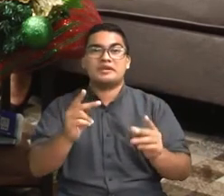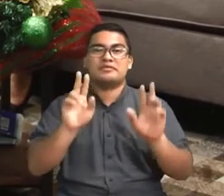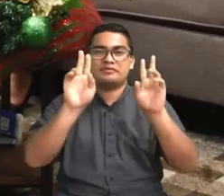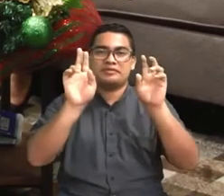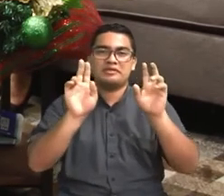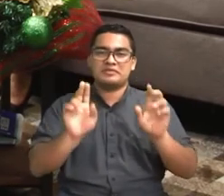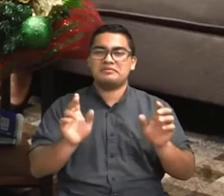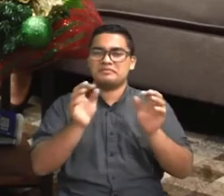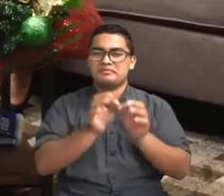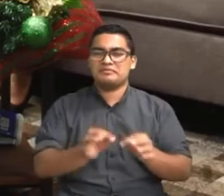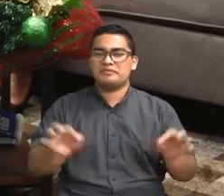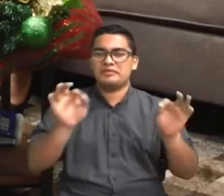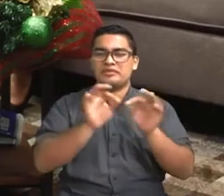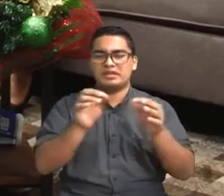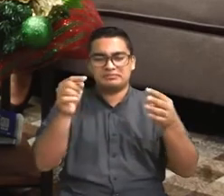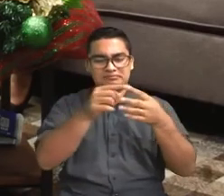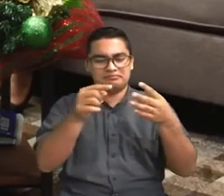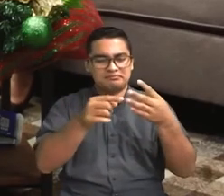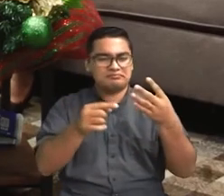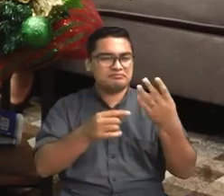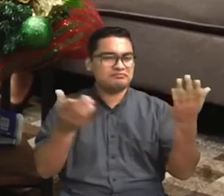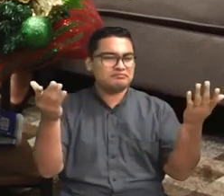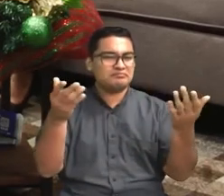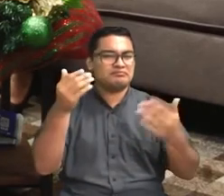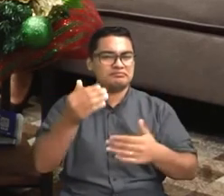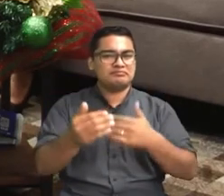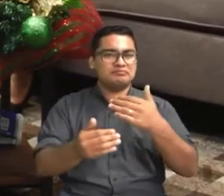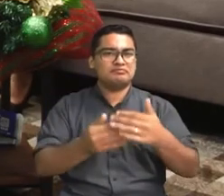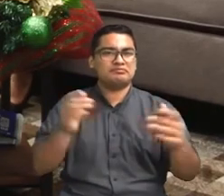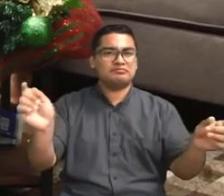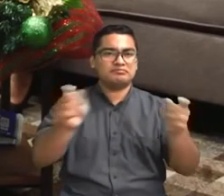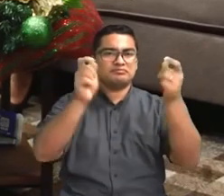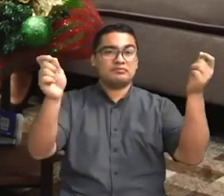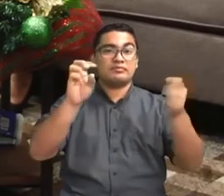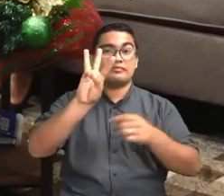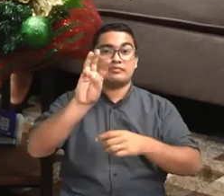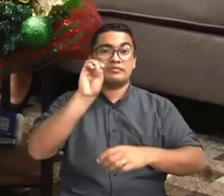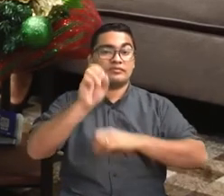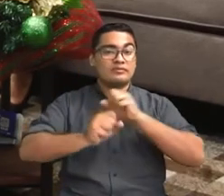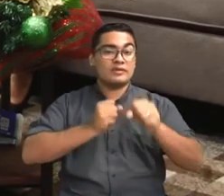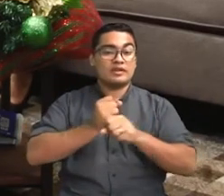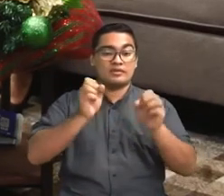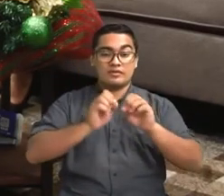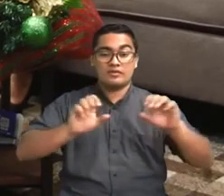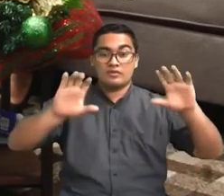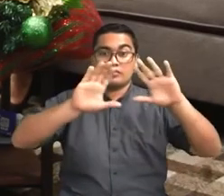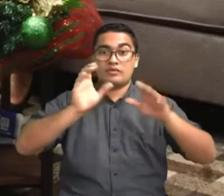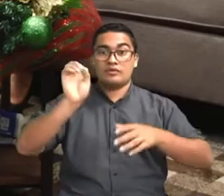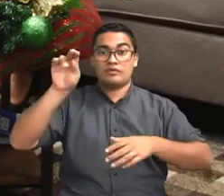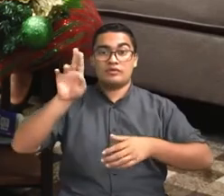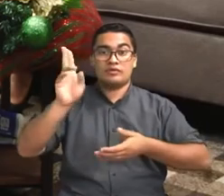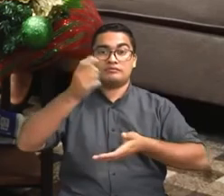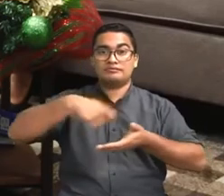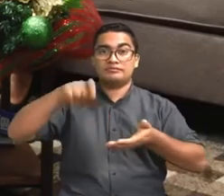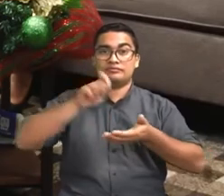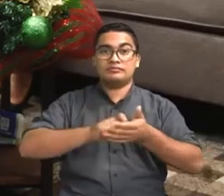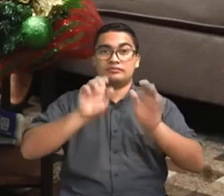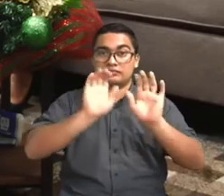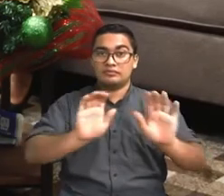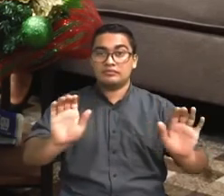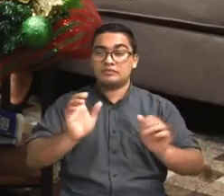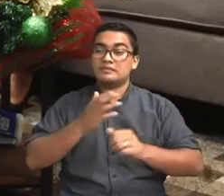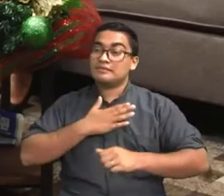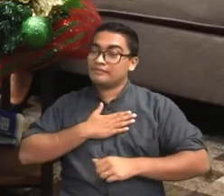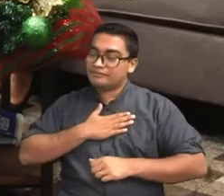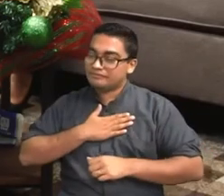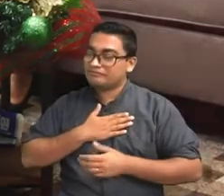temas torales dentro de este proceso de festejos de los 30 años de aprobación de la Convención sobre los Derechos del Niño y la Niña. Diputada, de mi